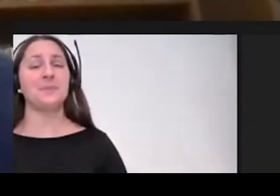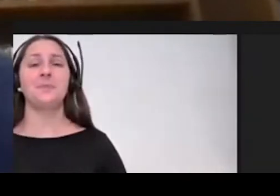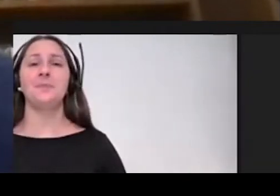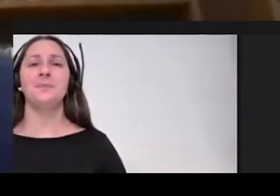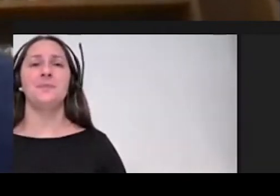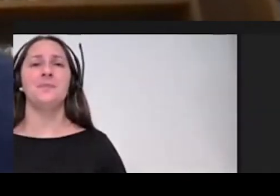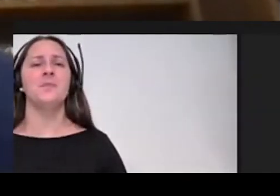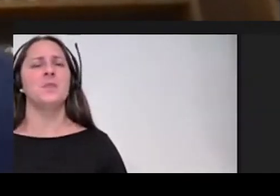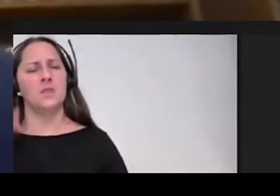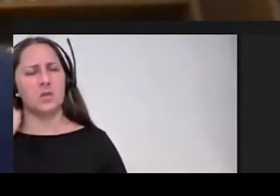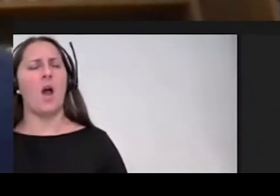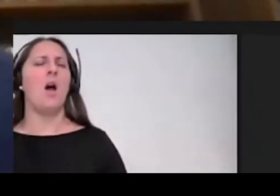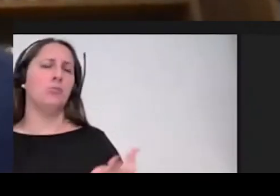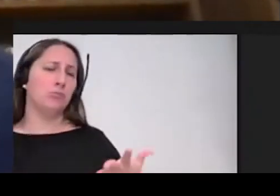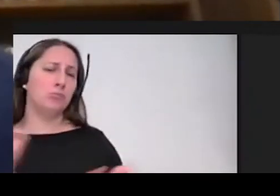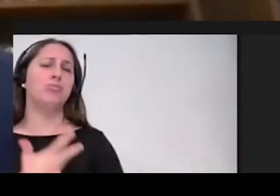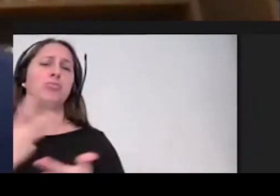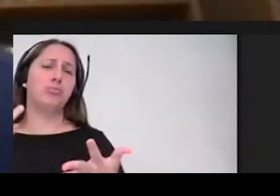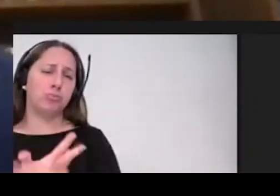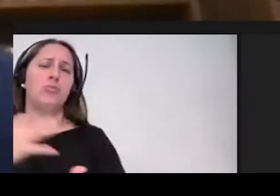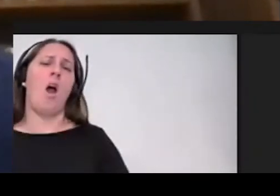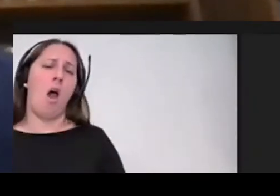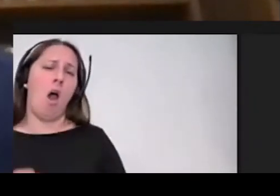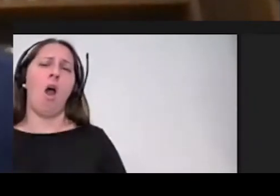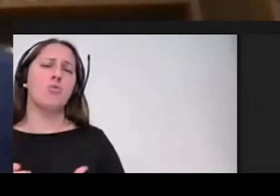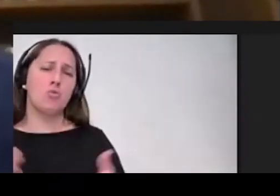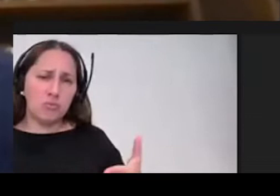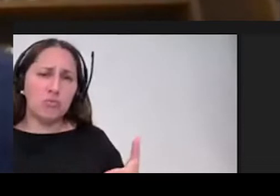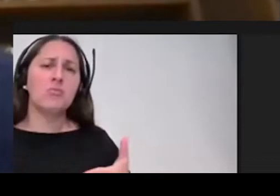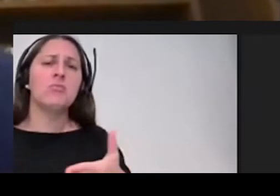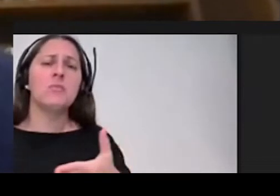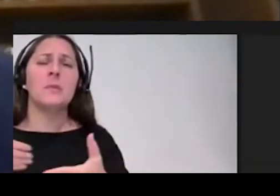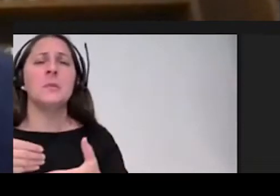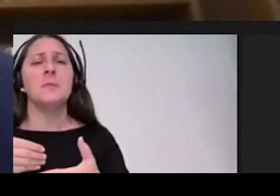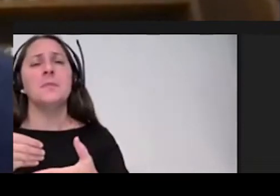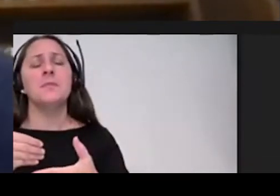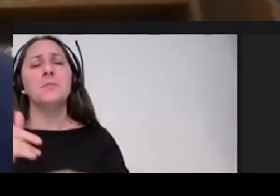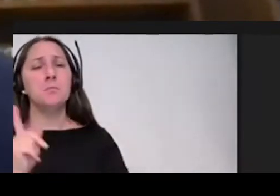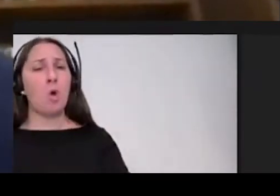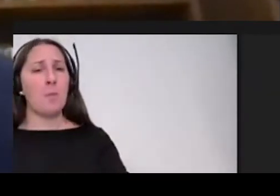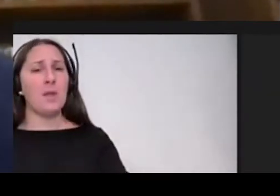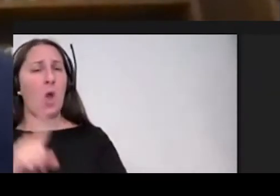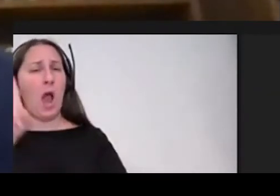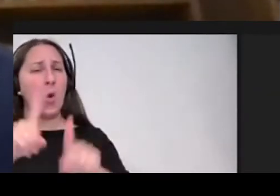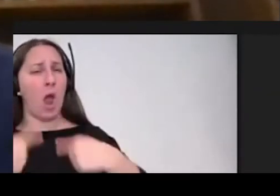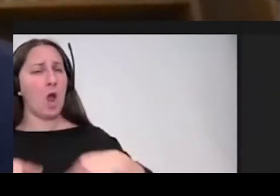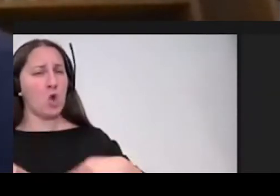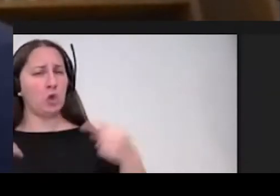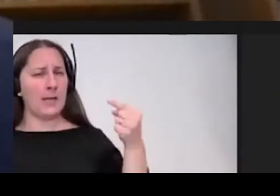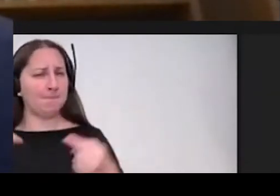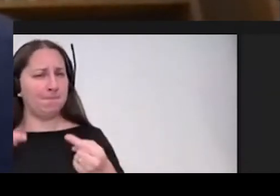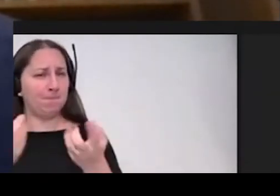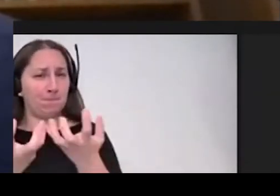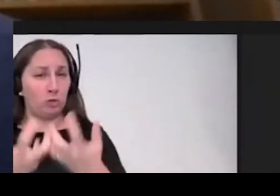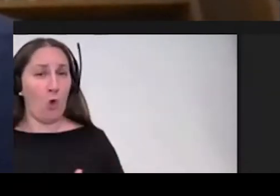mucho y que después, ¿no?, cuando ciertas cosas no funcionan, bueno, nunca la culpa es de